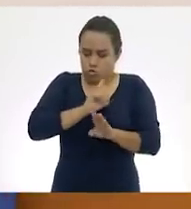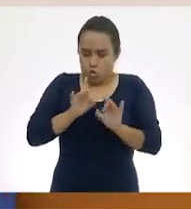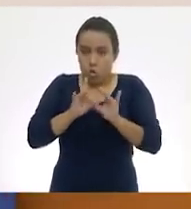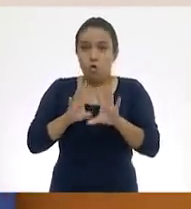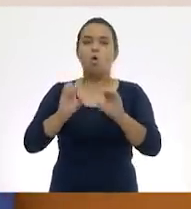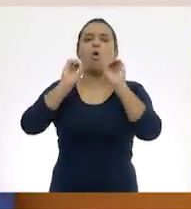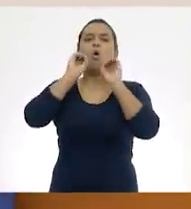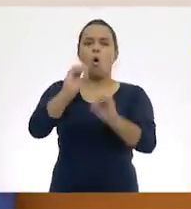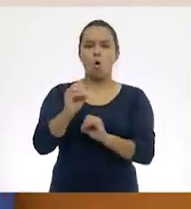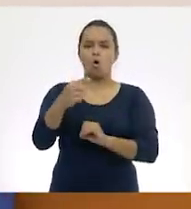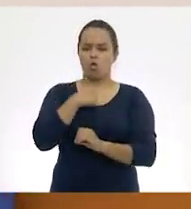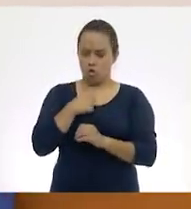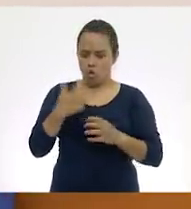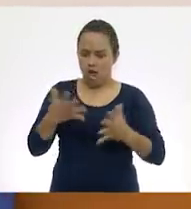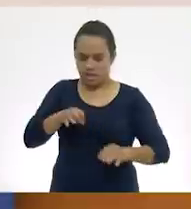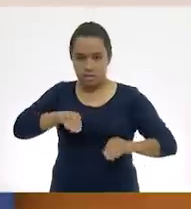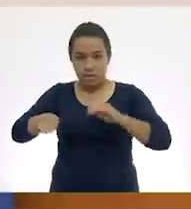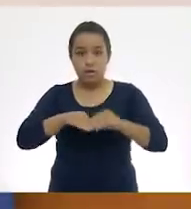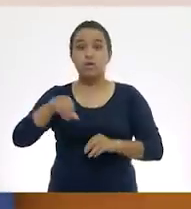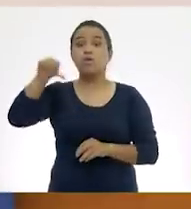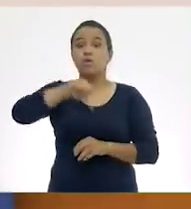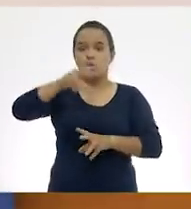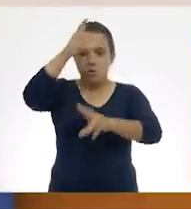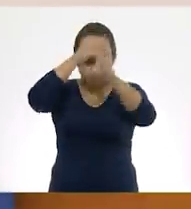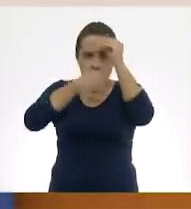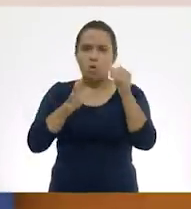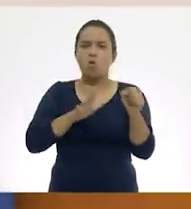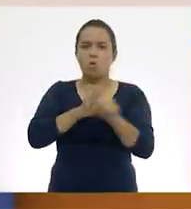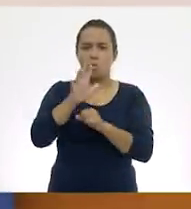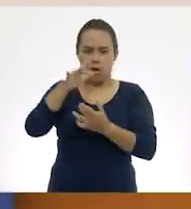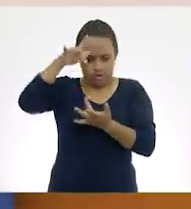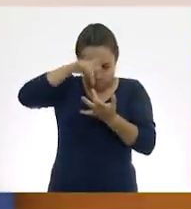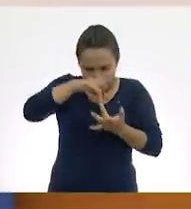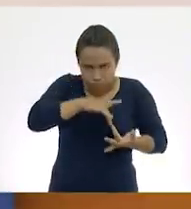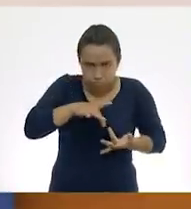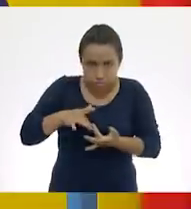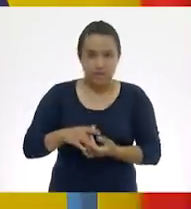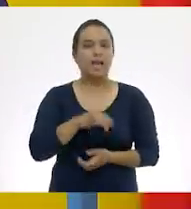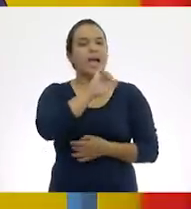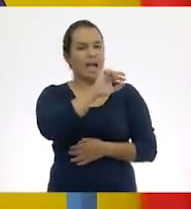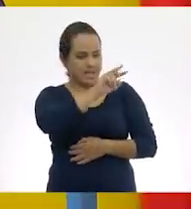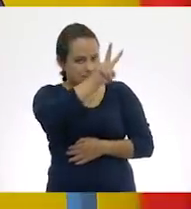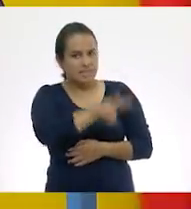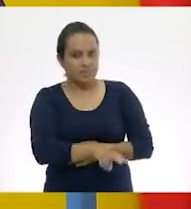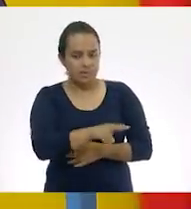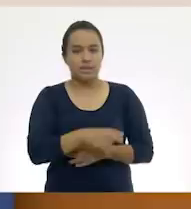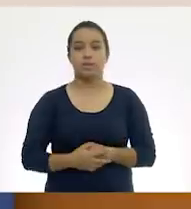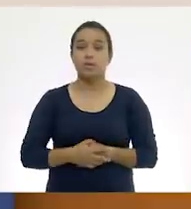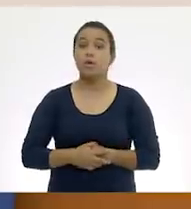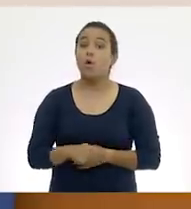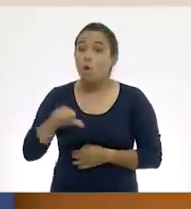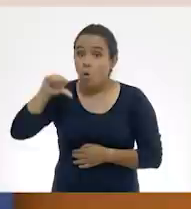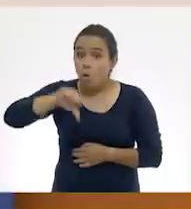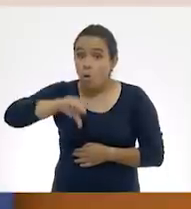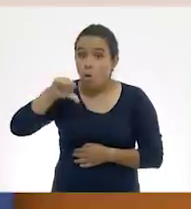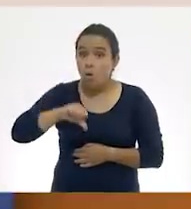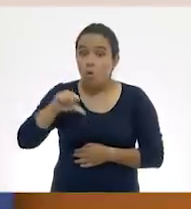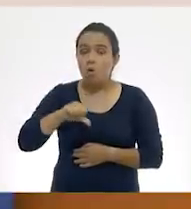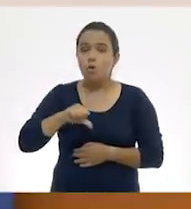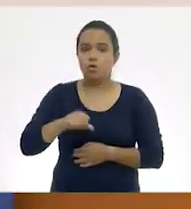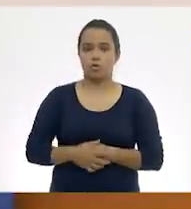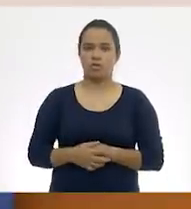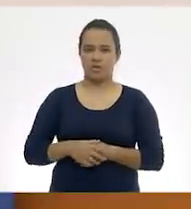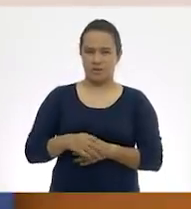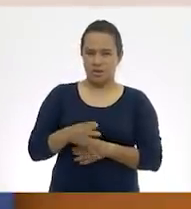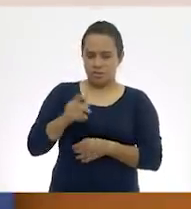Así es. Y quedamos en que hoy íbamos a seguir aprendiendo acerca de nuestro sistema nervioso. Exactamente. Muy bien, pues ahora vamos a ver